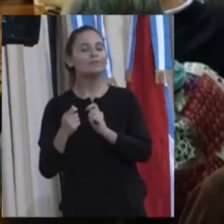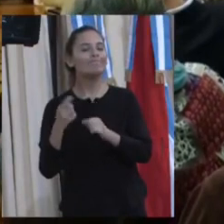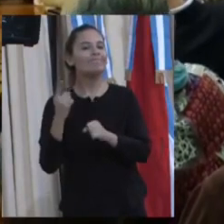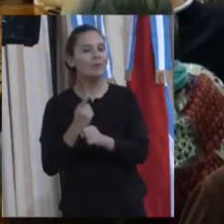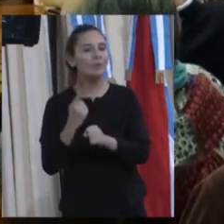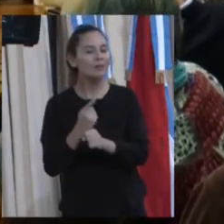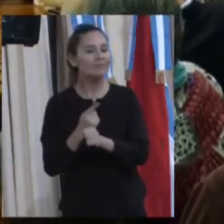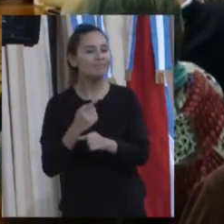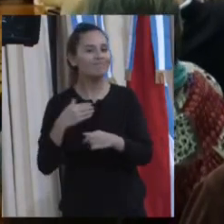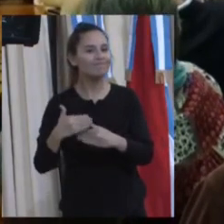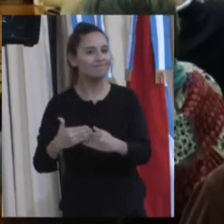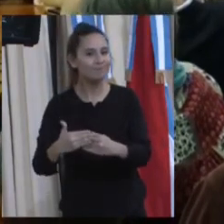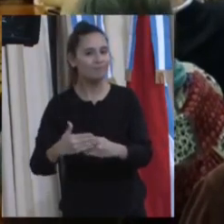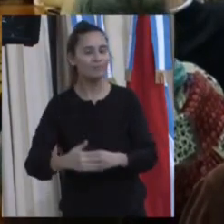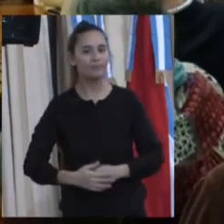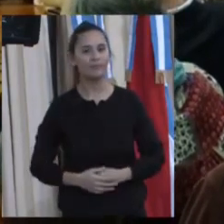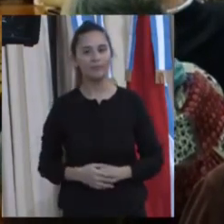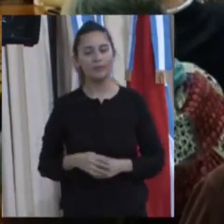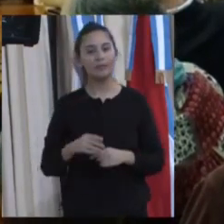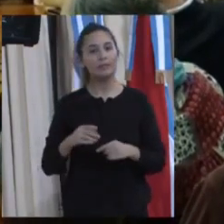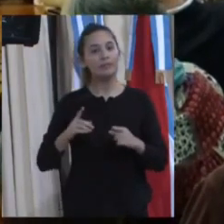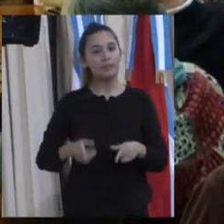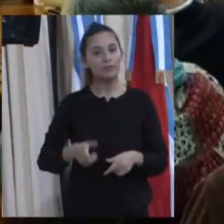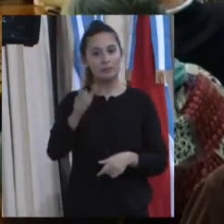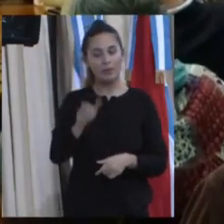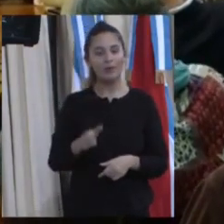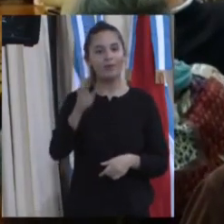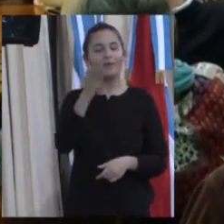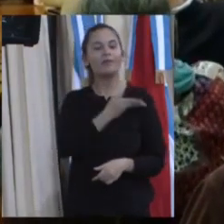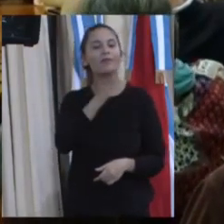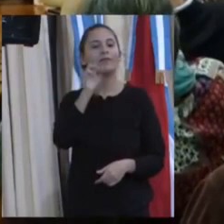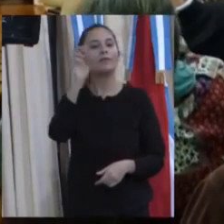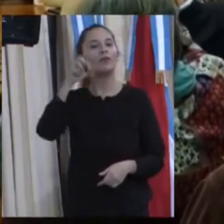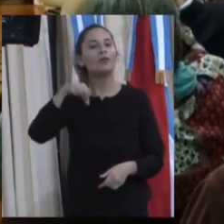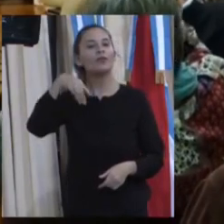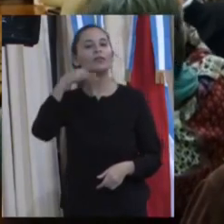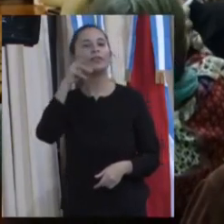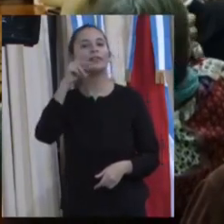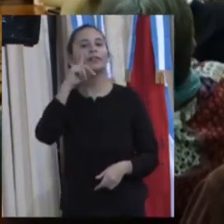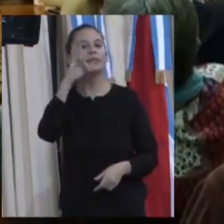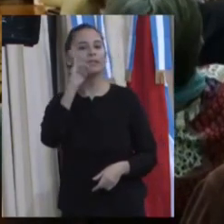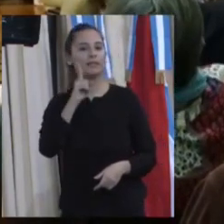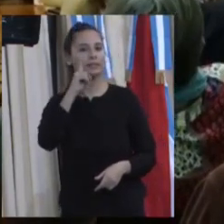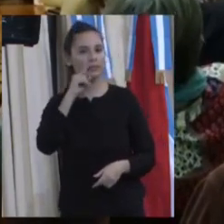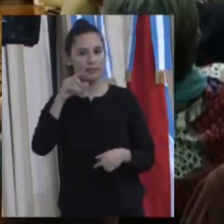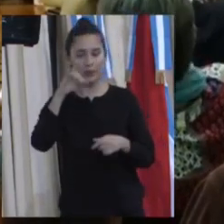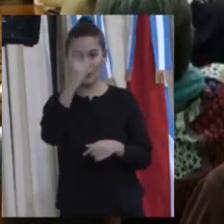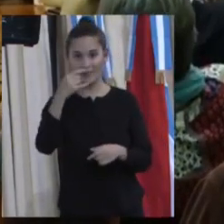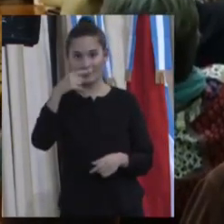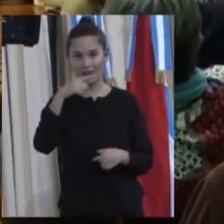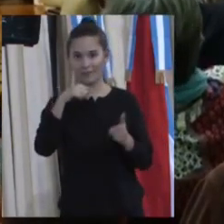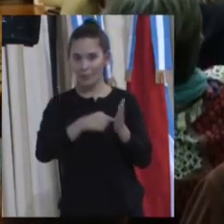cristalizar. Lo vamos a encontrar en el discurso de Ricieri Frondizi en la Universidad de Buenos Aires. O sea,